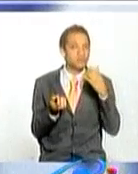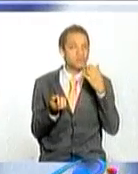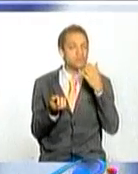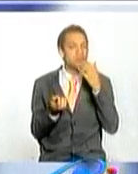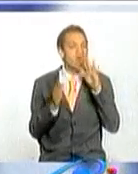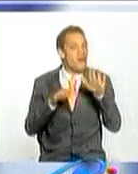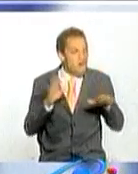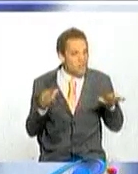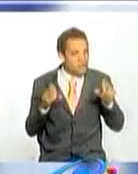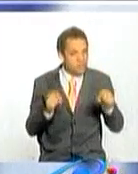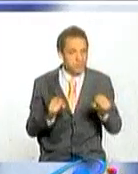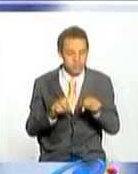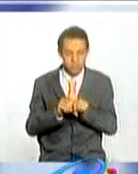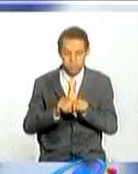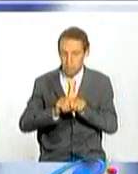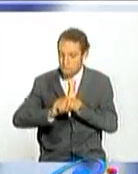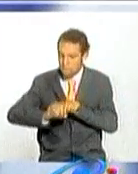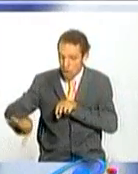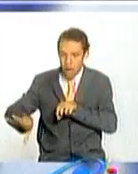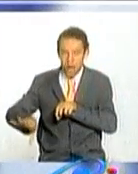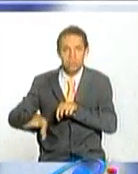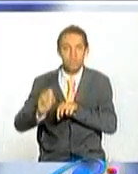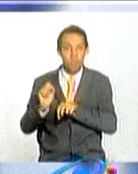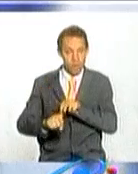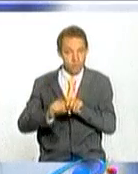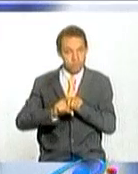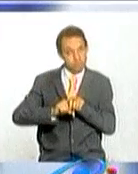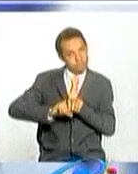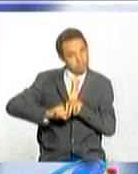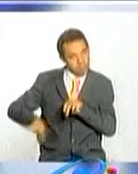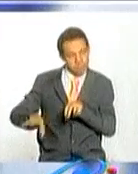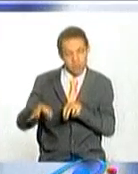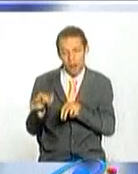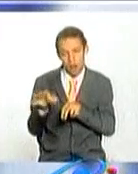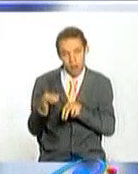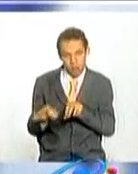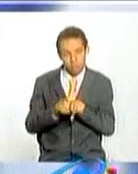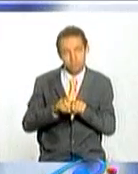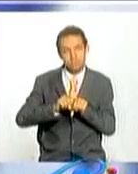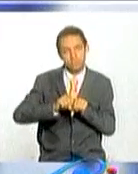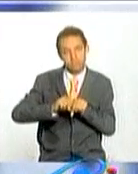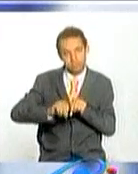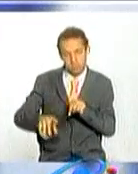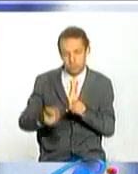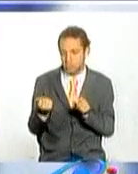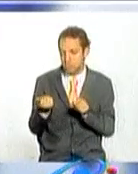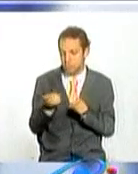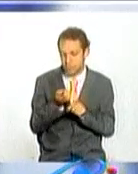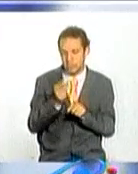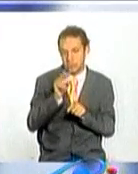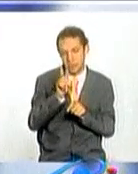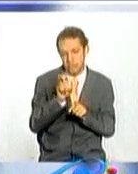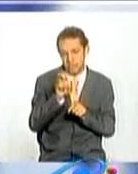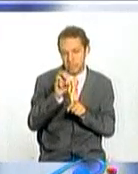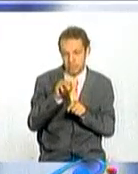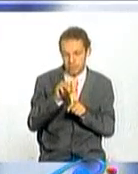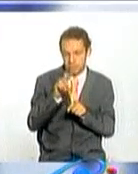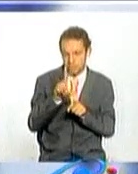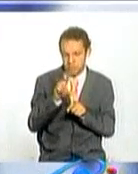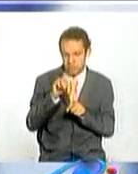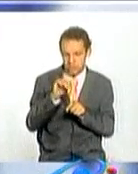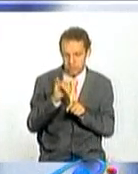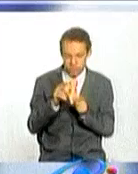se pueden expulsar, ¿sí? En realidad esto puede suceder cuando los cálculos son menos de 7 milímetros. Sin